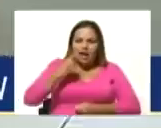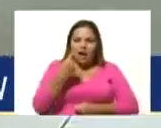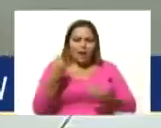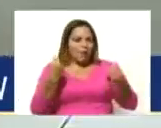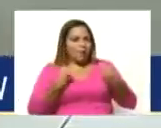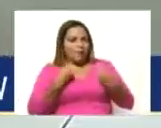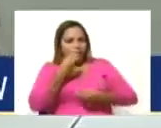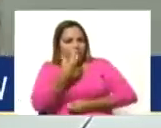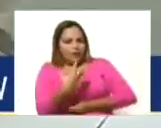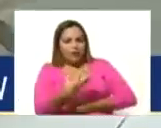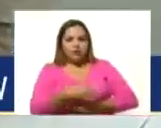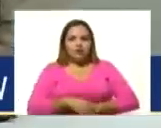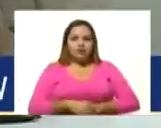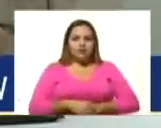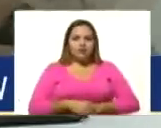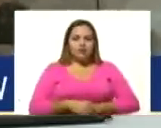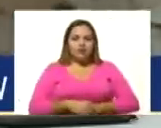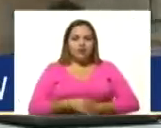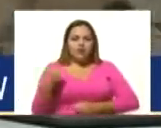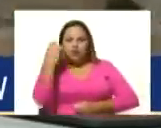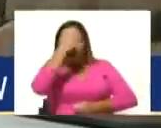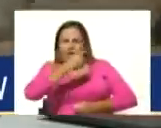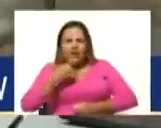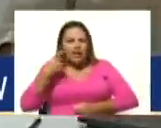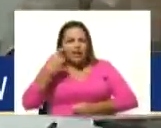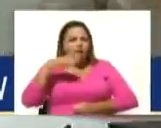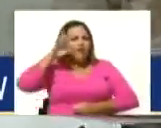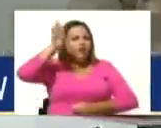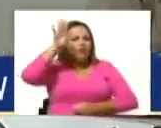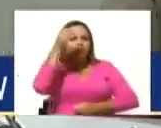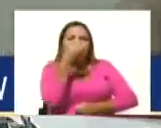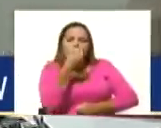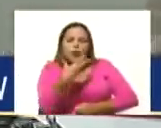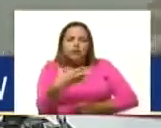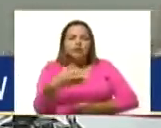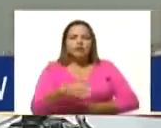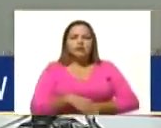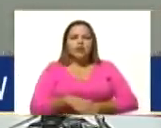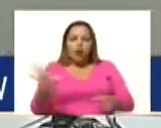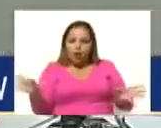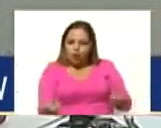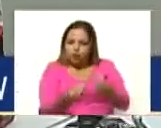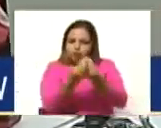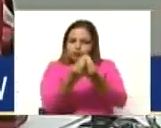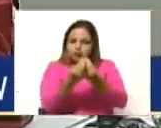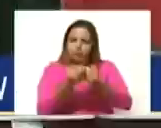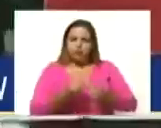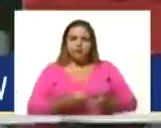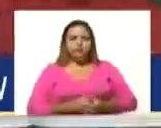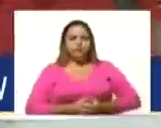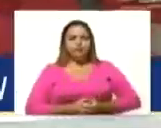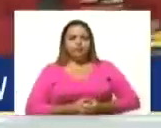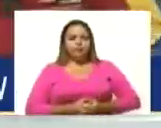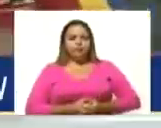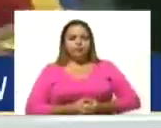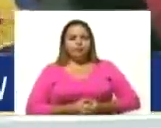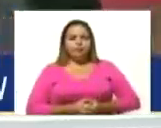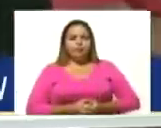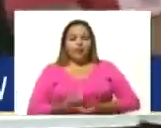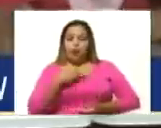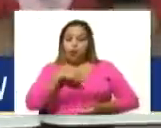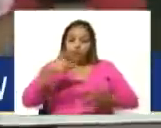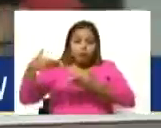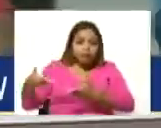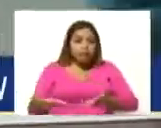bienestar, tiene una cara de un porvenir bonito, juntos. Por eso los invitamos,